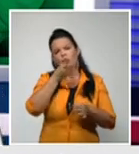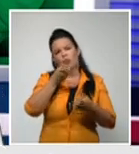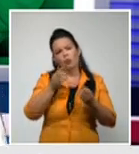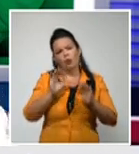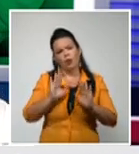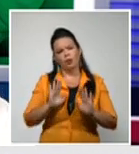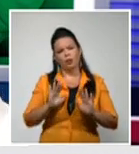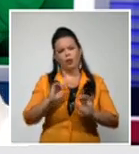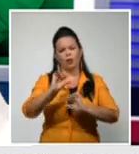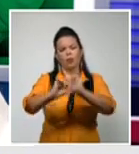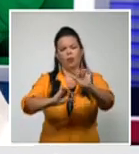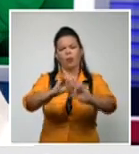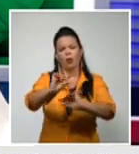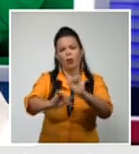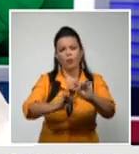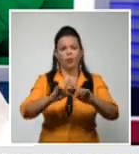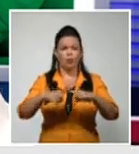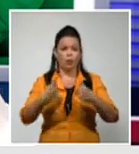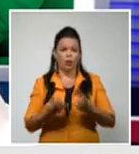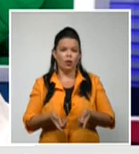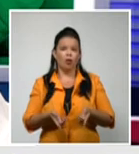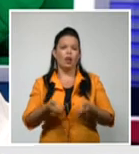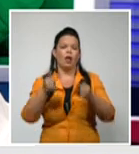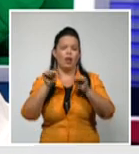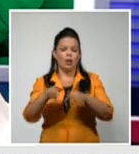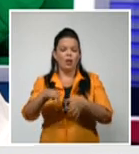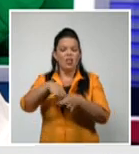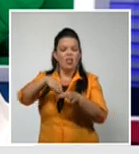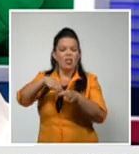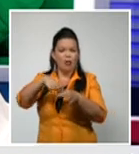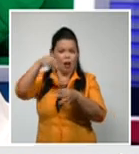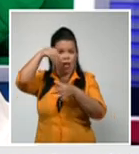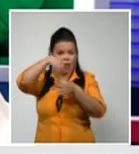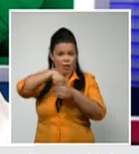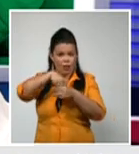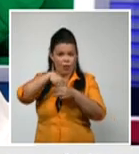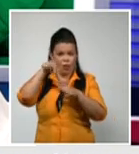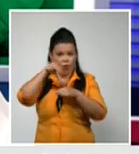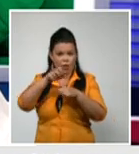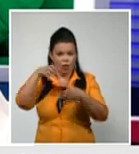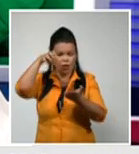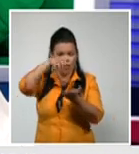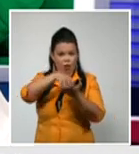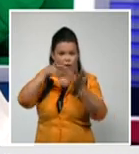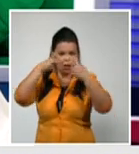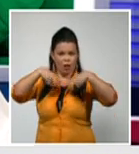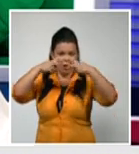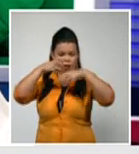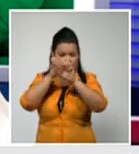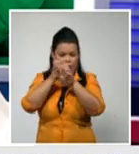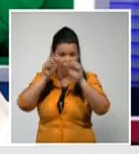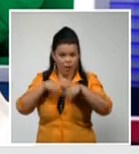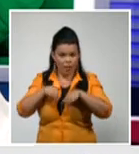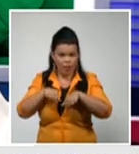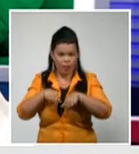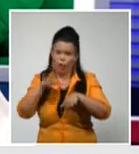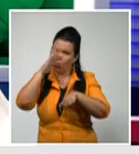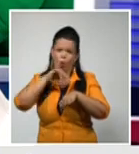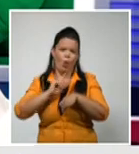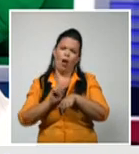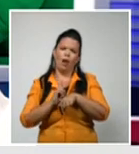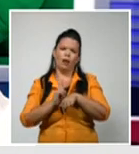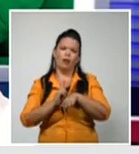las muestras hacia la capital para el diagnóstico, y que depende pues del